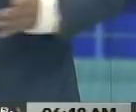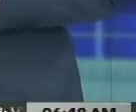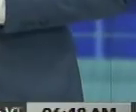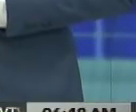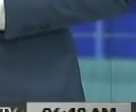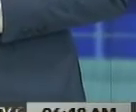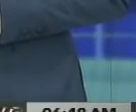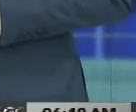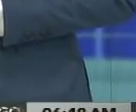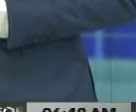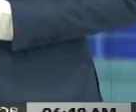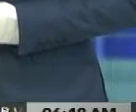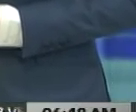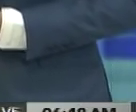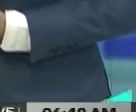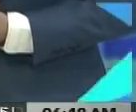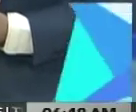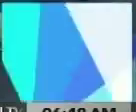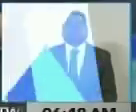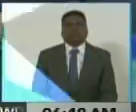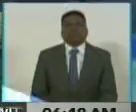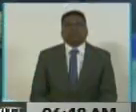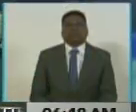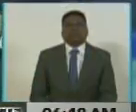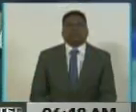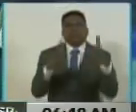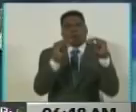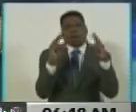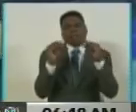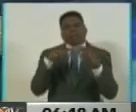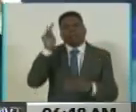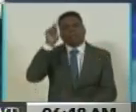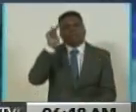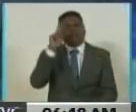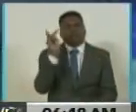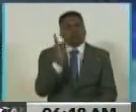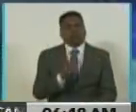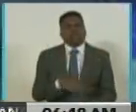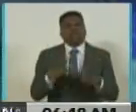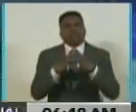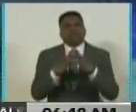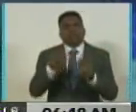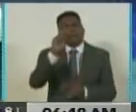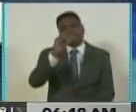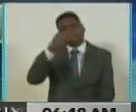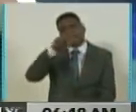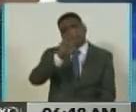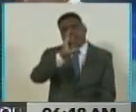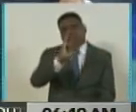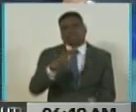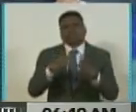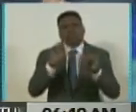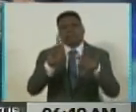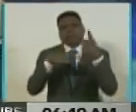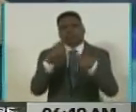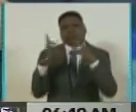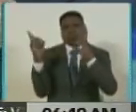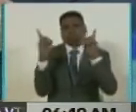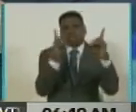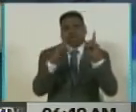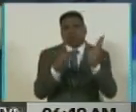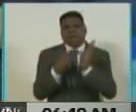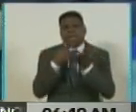Bien, continuamos en La Pauta de Hoy. Conversamos con la profesora Marie-Claire Stelling, haciendo algún análisis sobre el proceso de diálogo propuesto